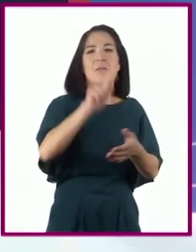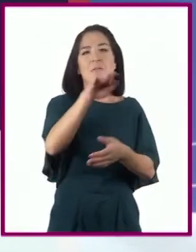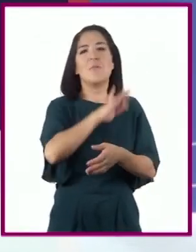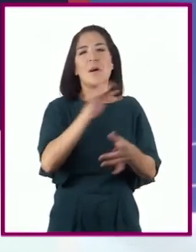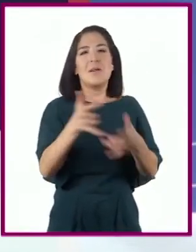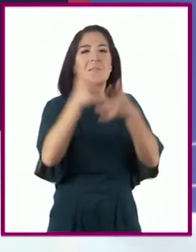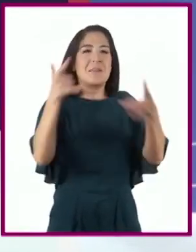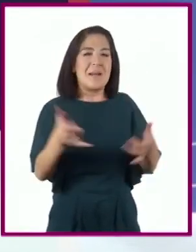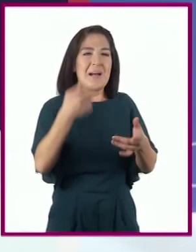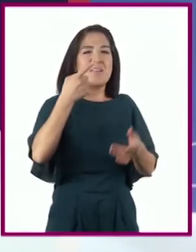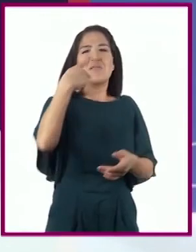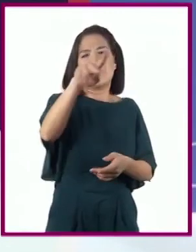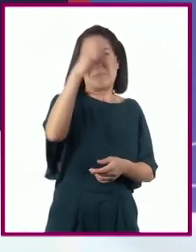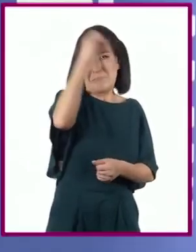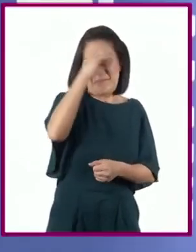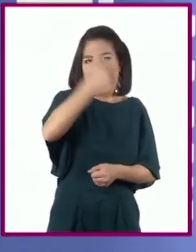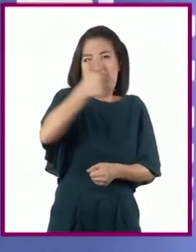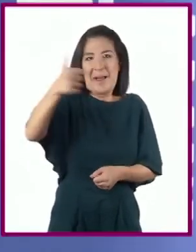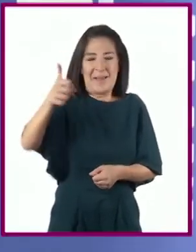día desde su perspectiva.